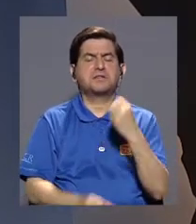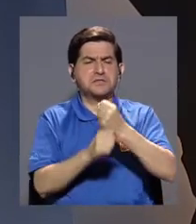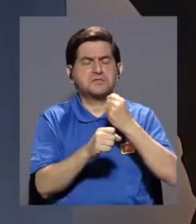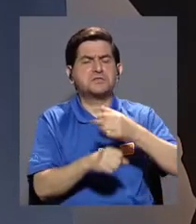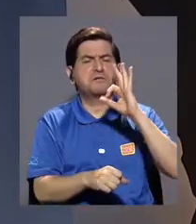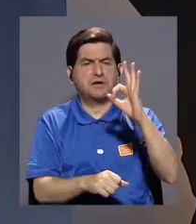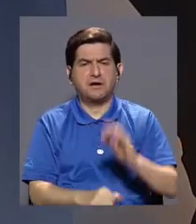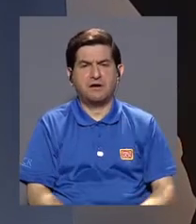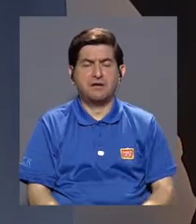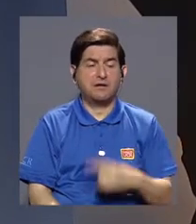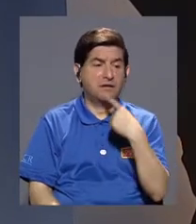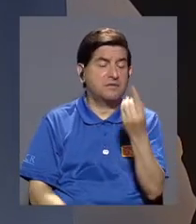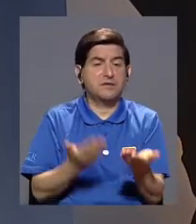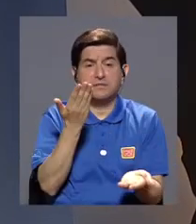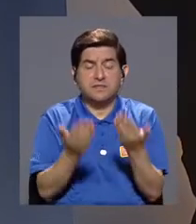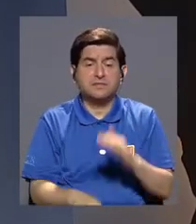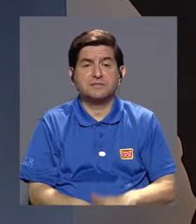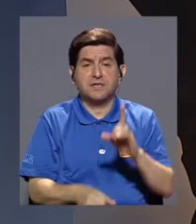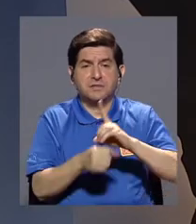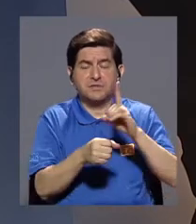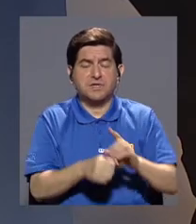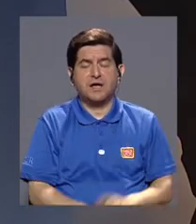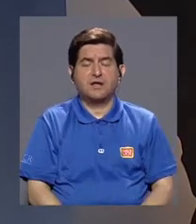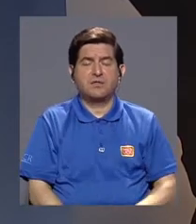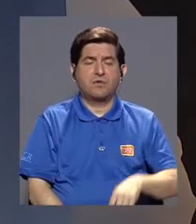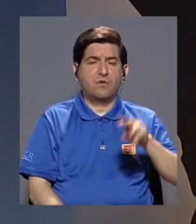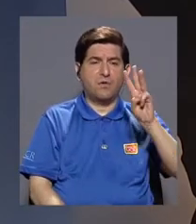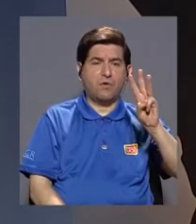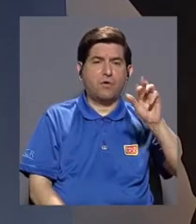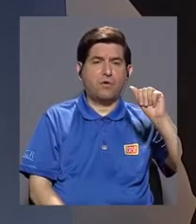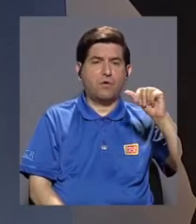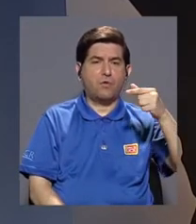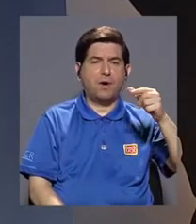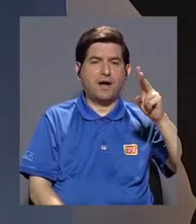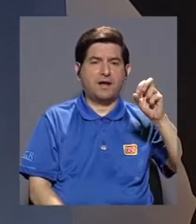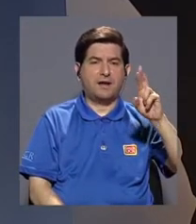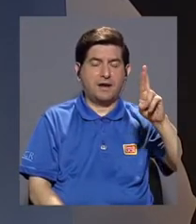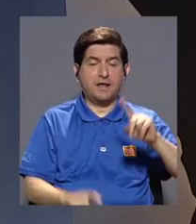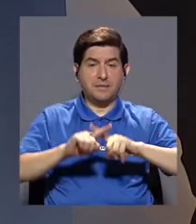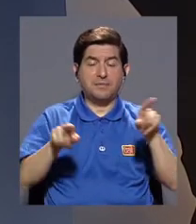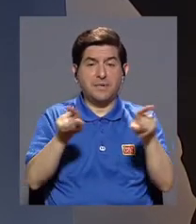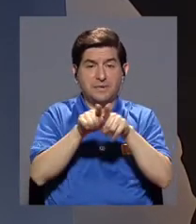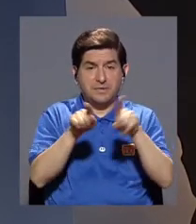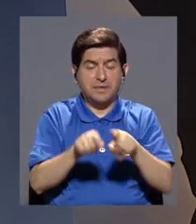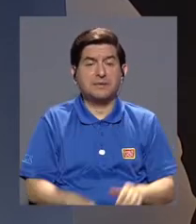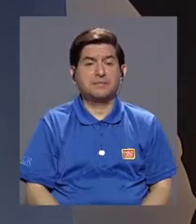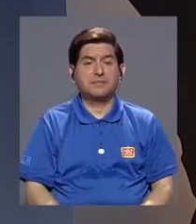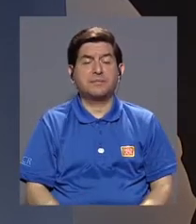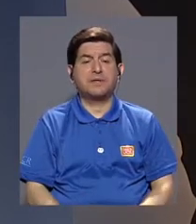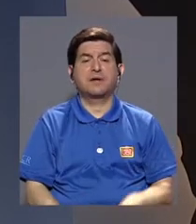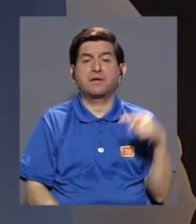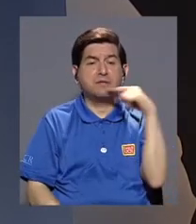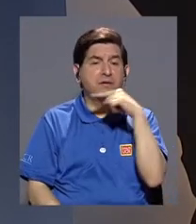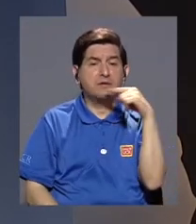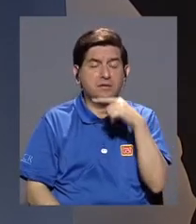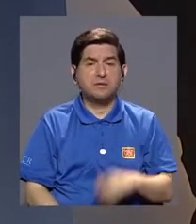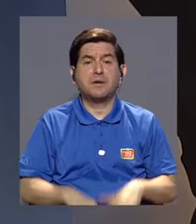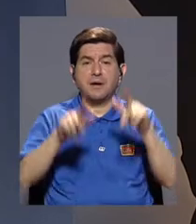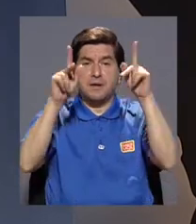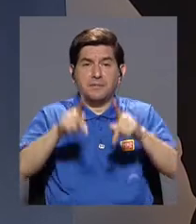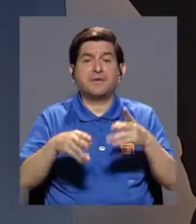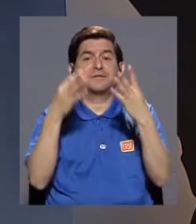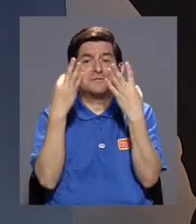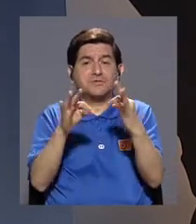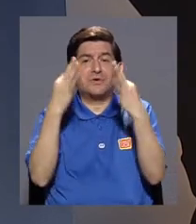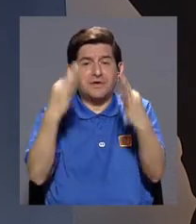haciendo bien, y puedo citar, digamos, a un diputado como Wagner, pero también del otro lado podemos citar también en el Partido Unidad Social Cristiana a gente